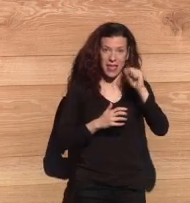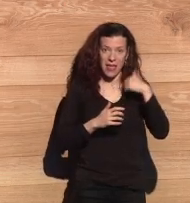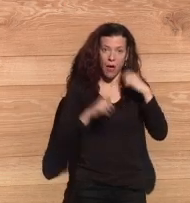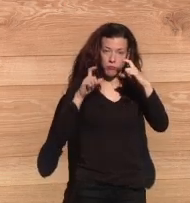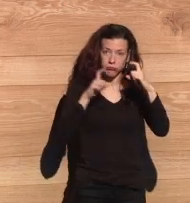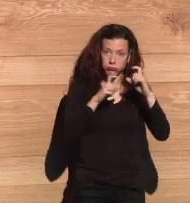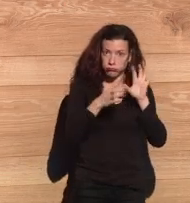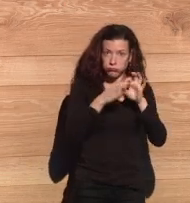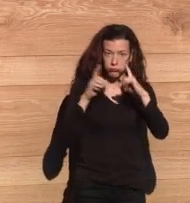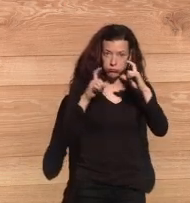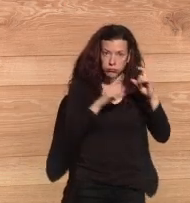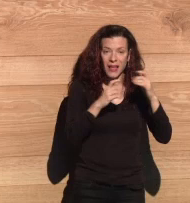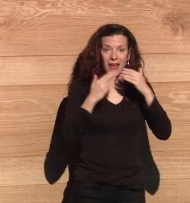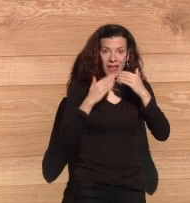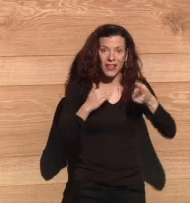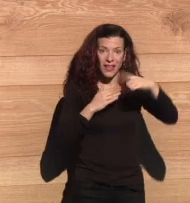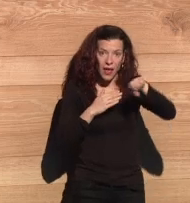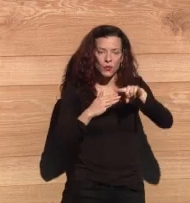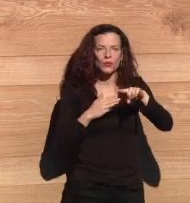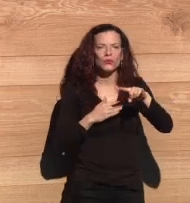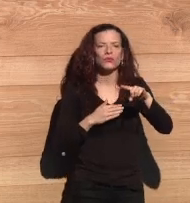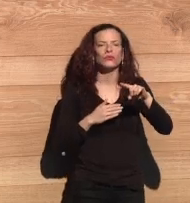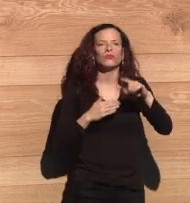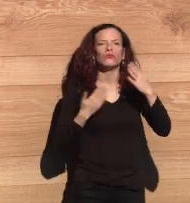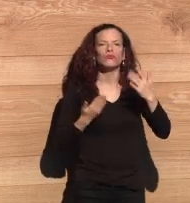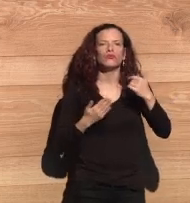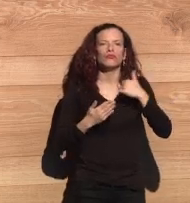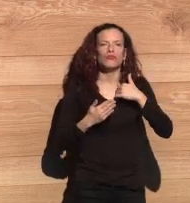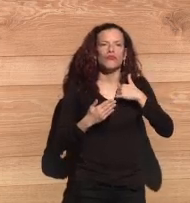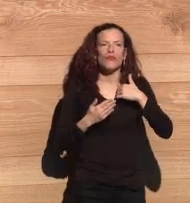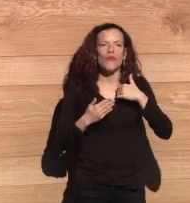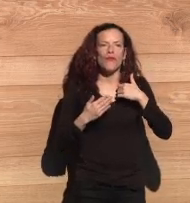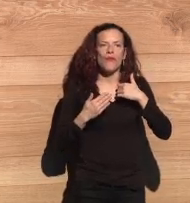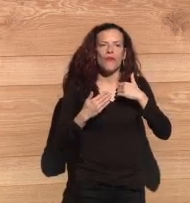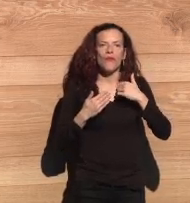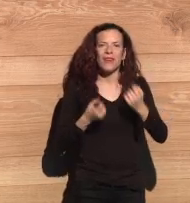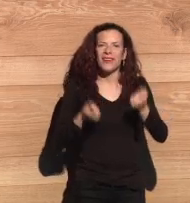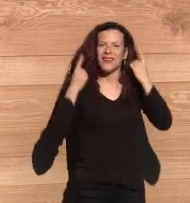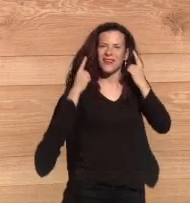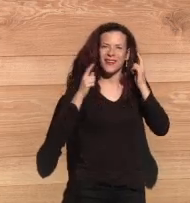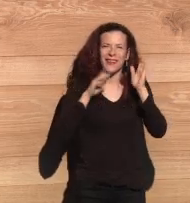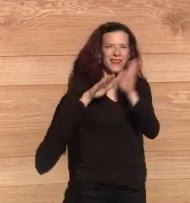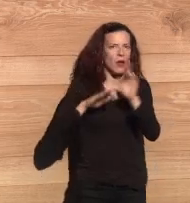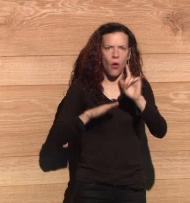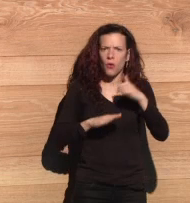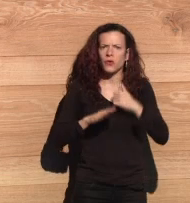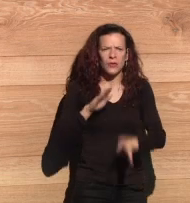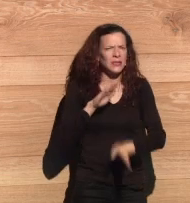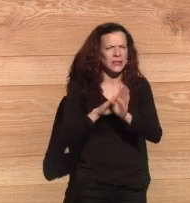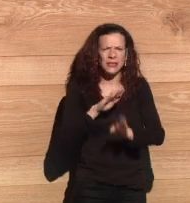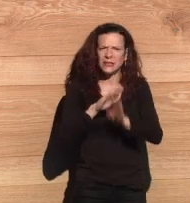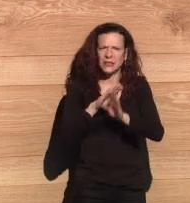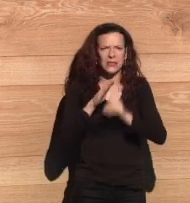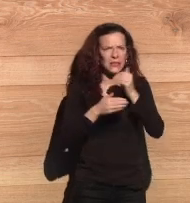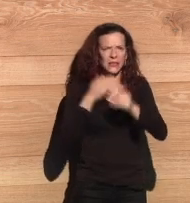y gracias a ellos yo no he bajado los brazos con este tema, lo voy a continuar, y lo voy a continuar